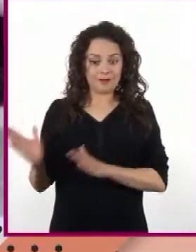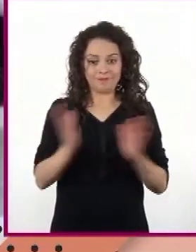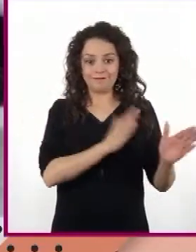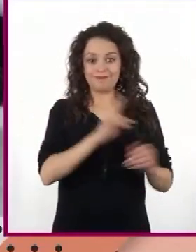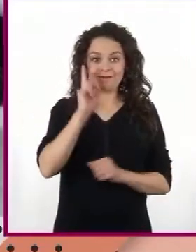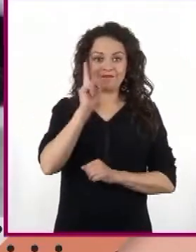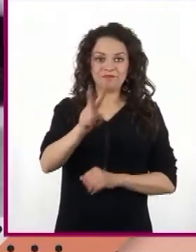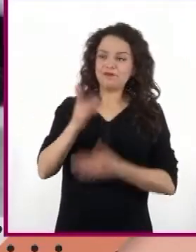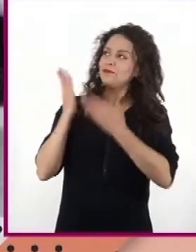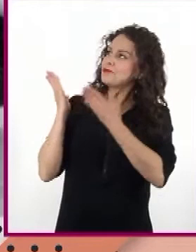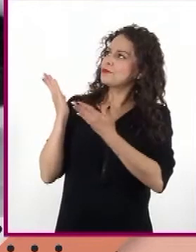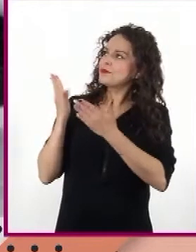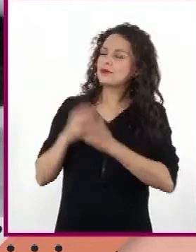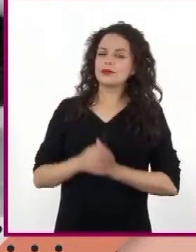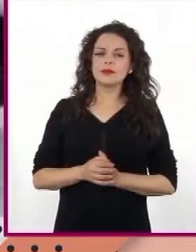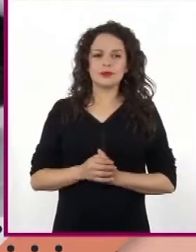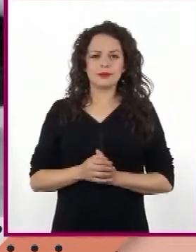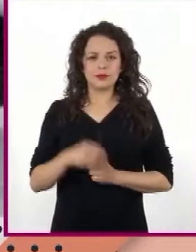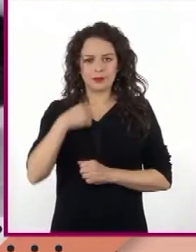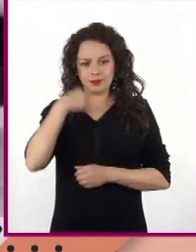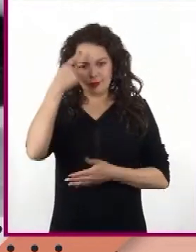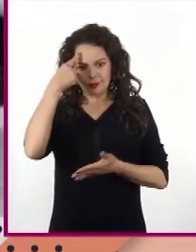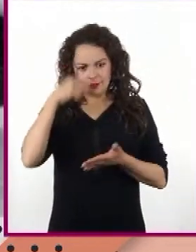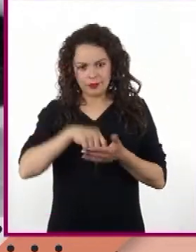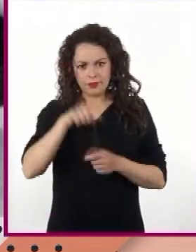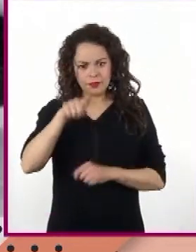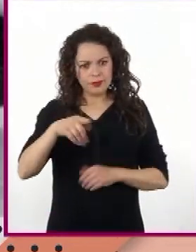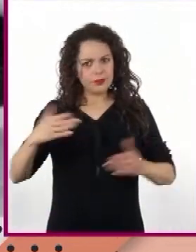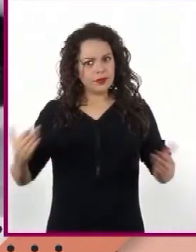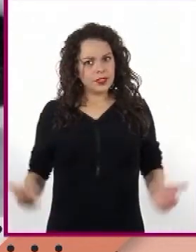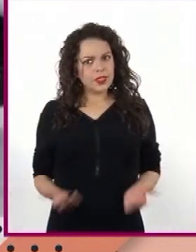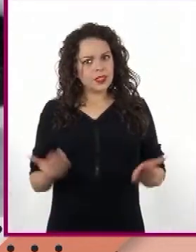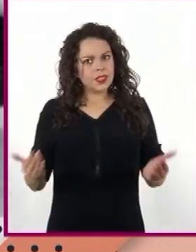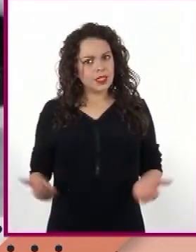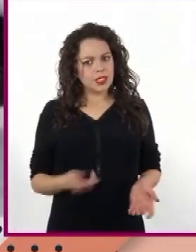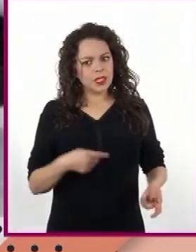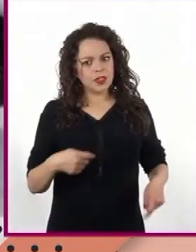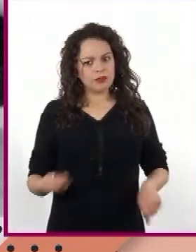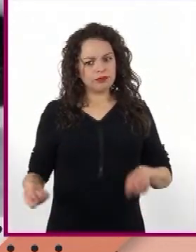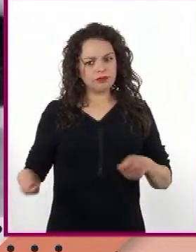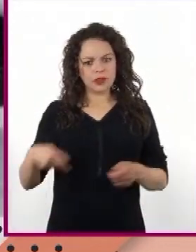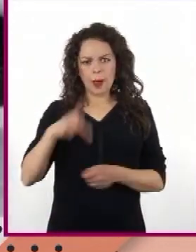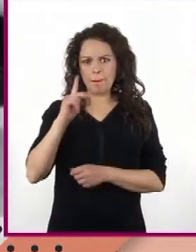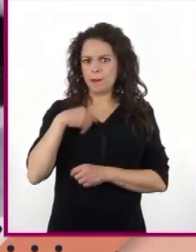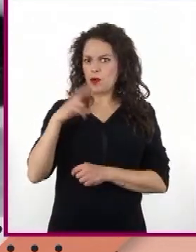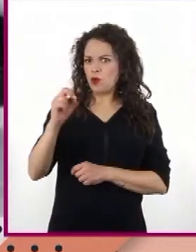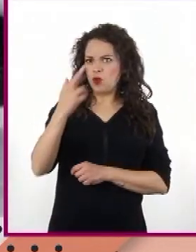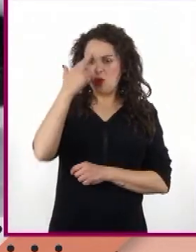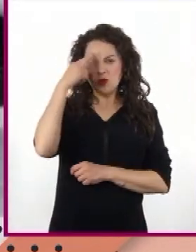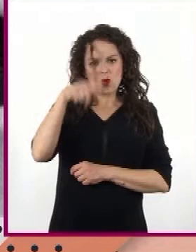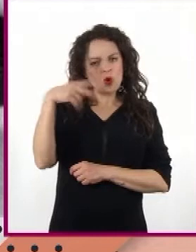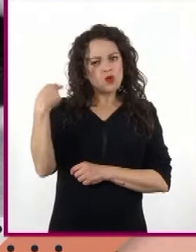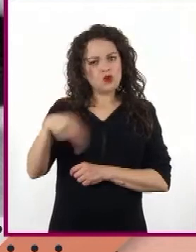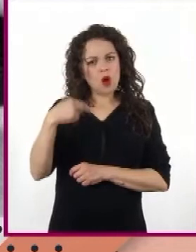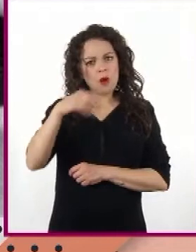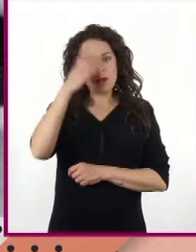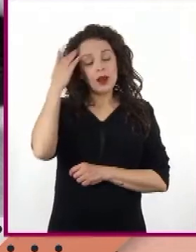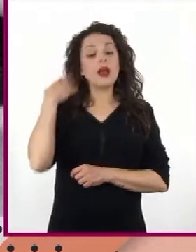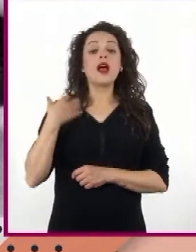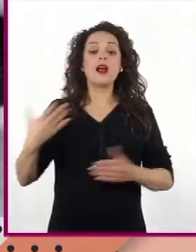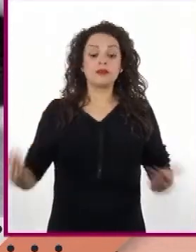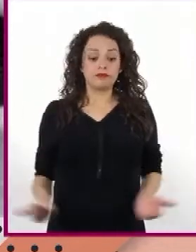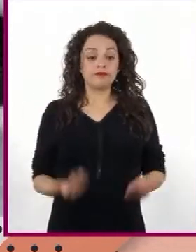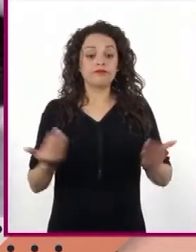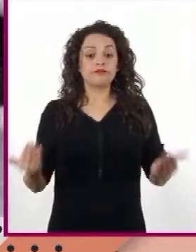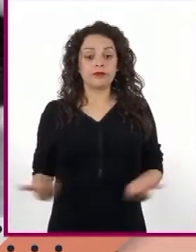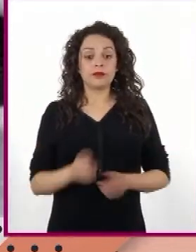que podría ser alguien dedicada a la danza, pero no recuerdo su nombre. Se trata de la bailarina, coreógrafa y fundadora